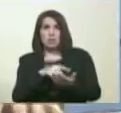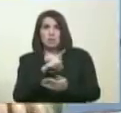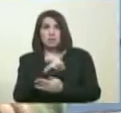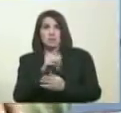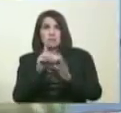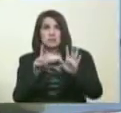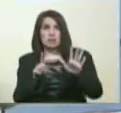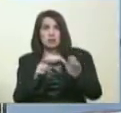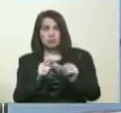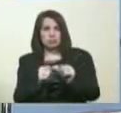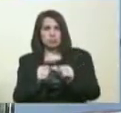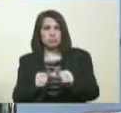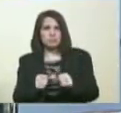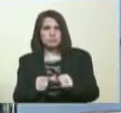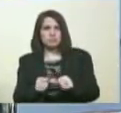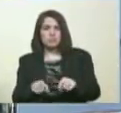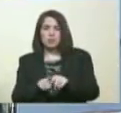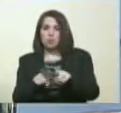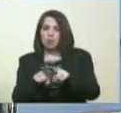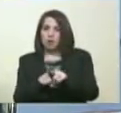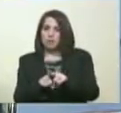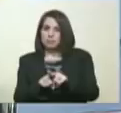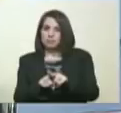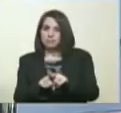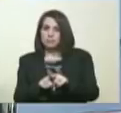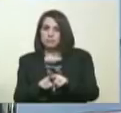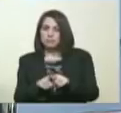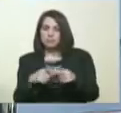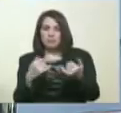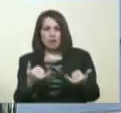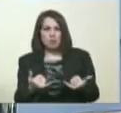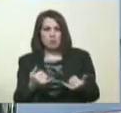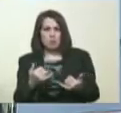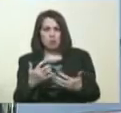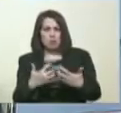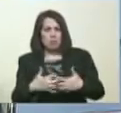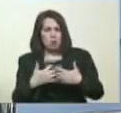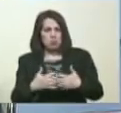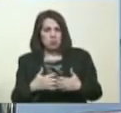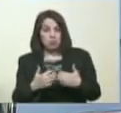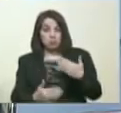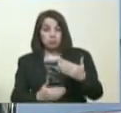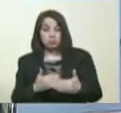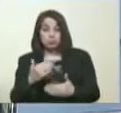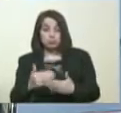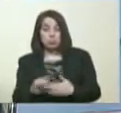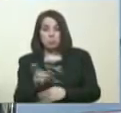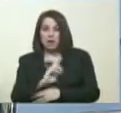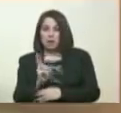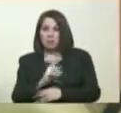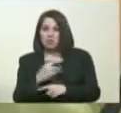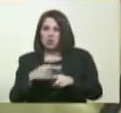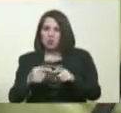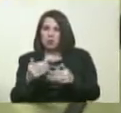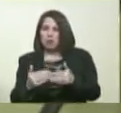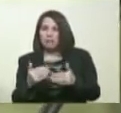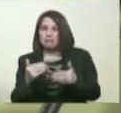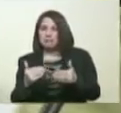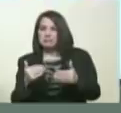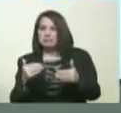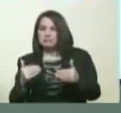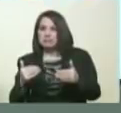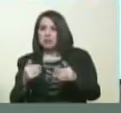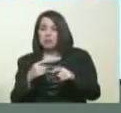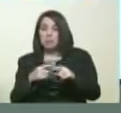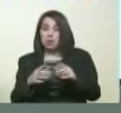consecuente avanzando. En algunos motores avanzamos más, en otros un poquito menos, pero en todos los